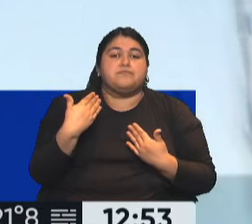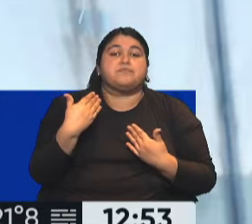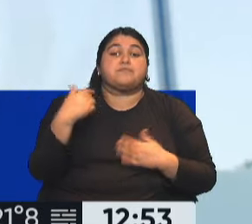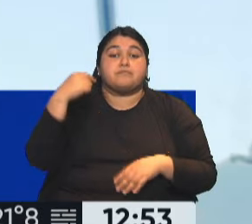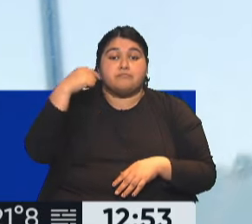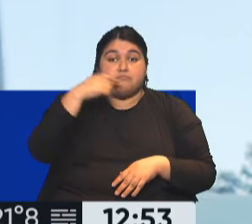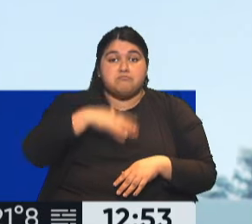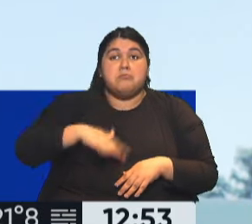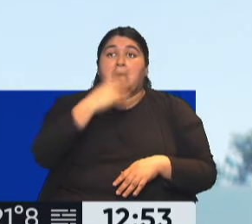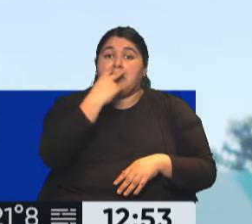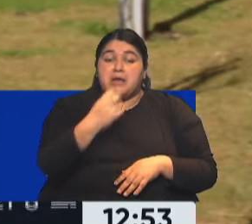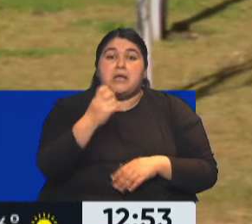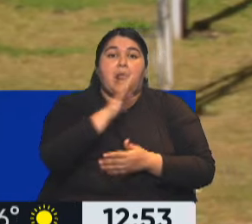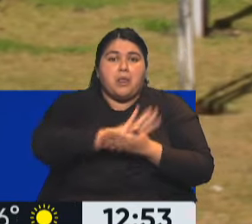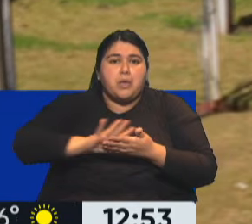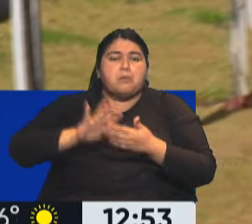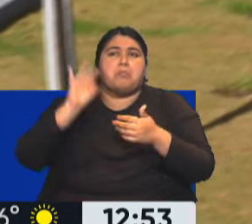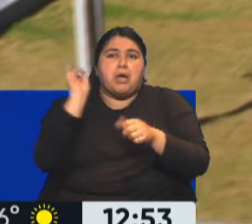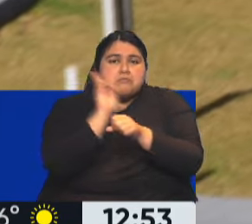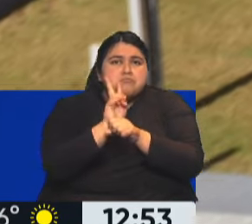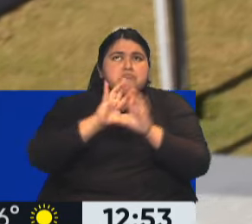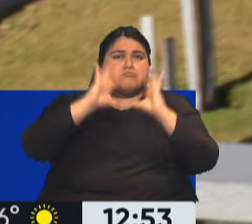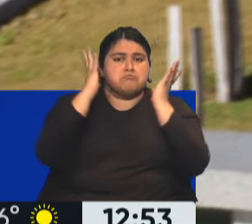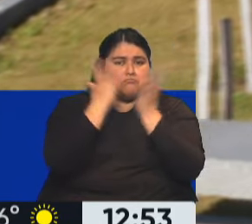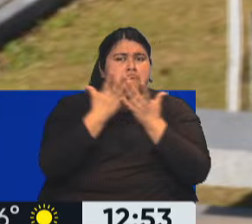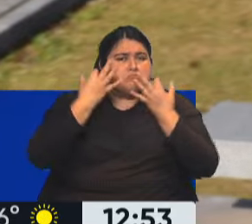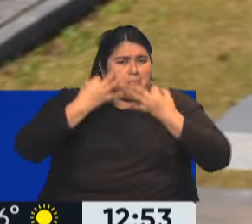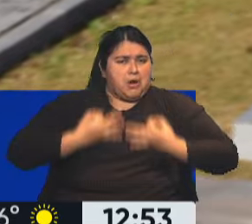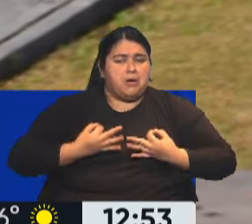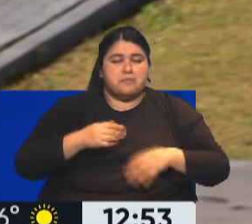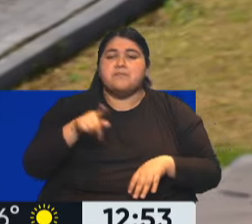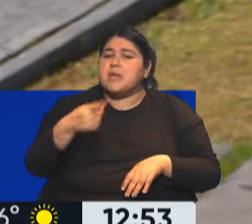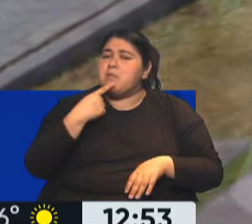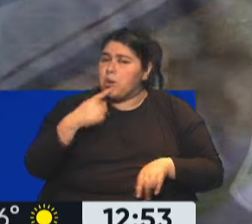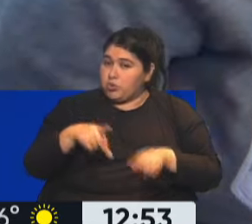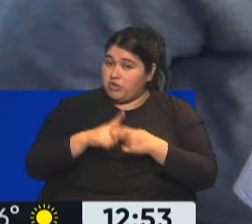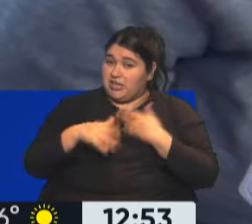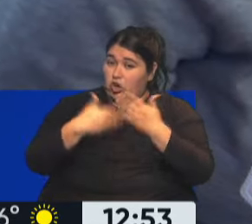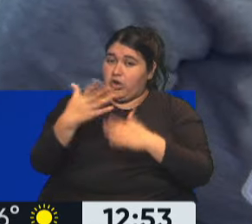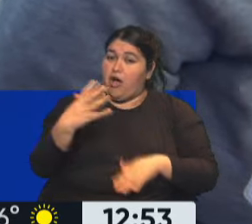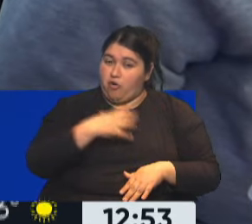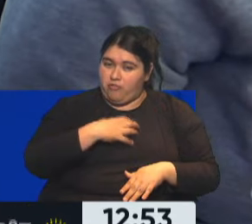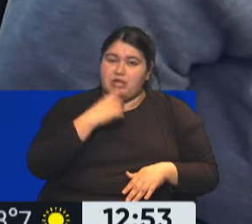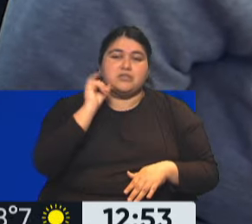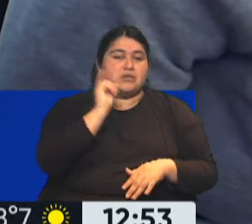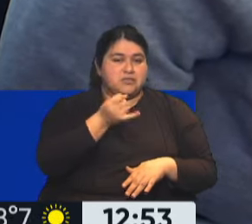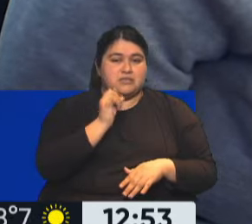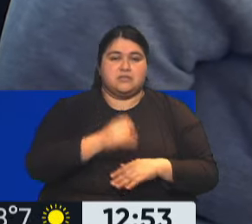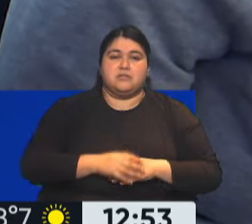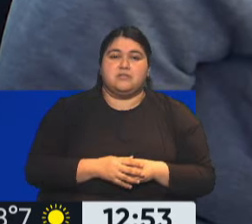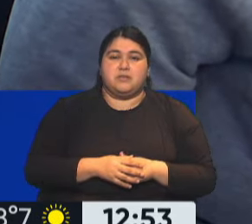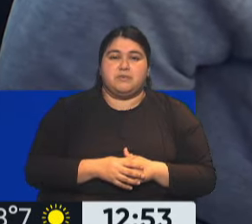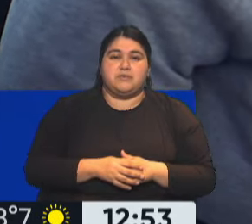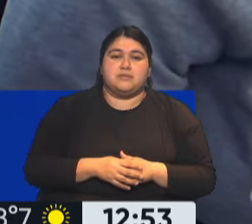Energía limpia, ecológico y muy eficiente. ¿Confías en la tecnología? Sí, bastante. ¿Y si